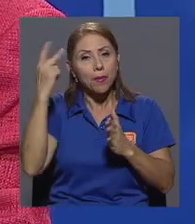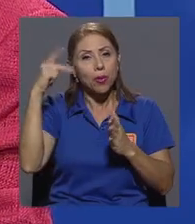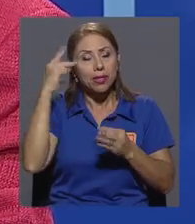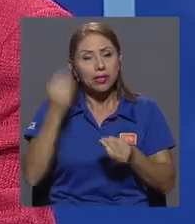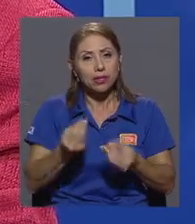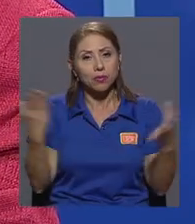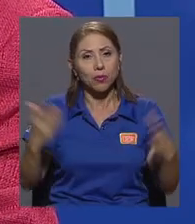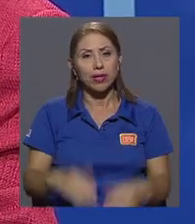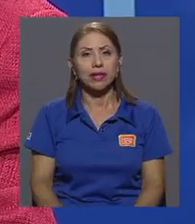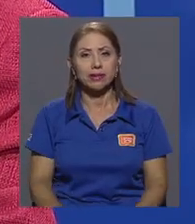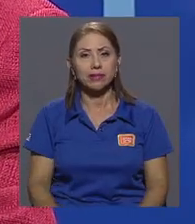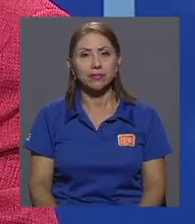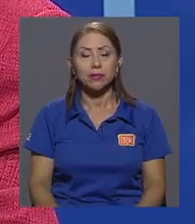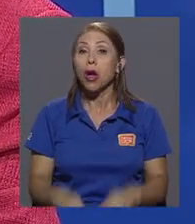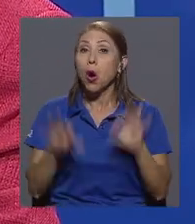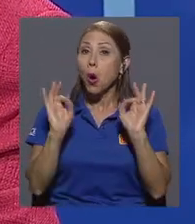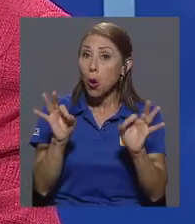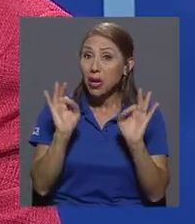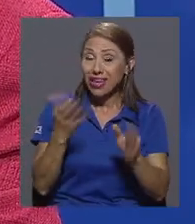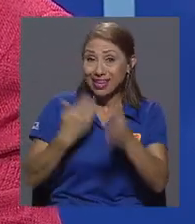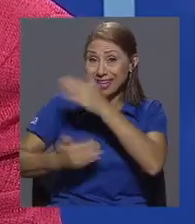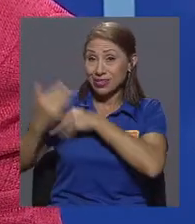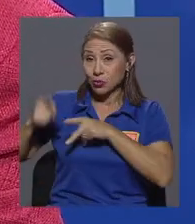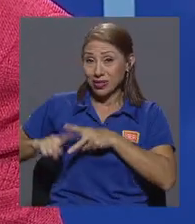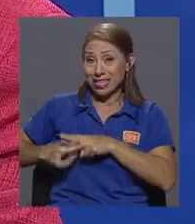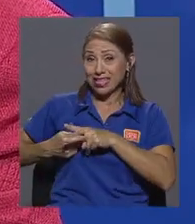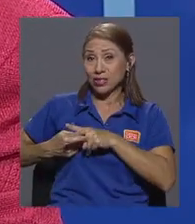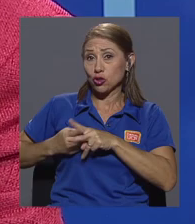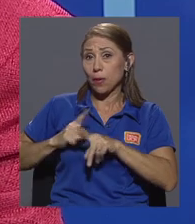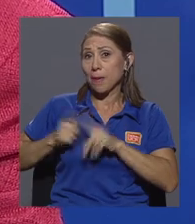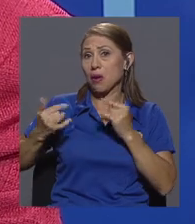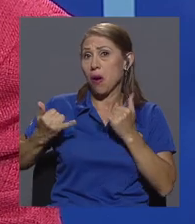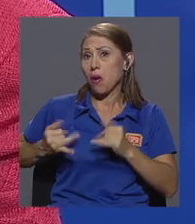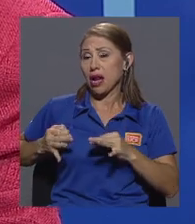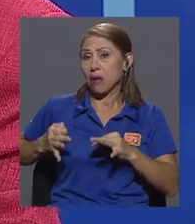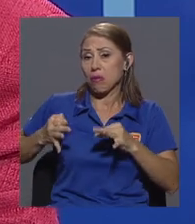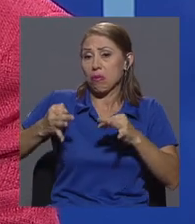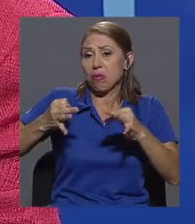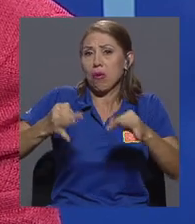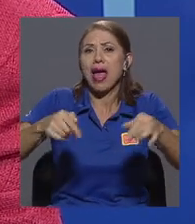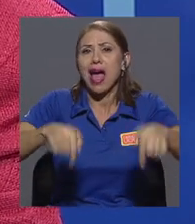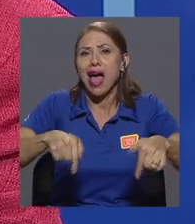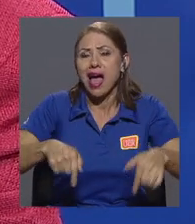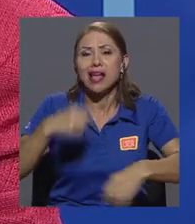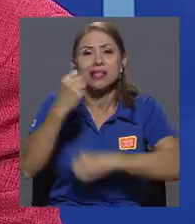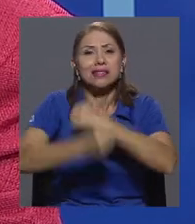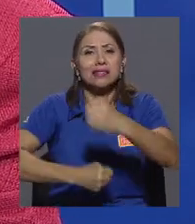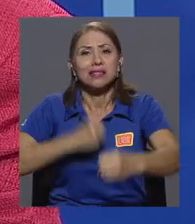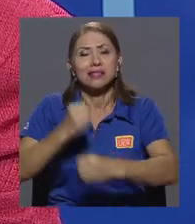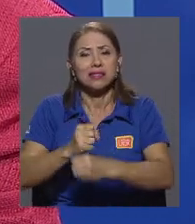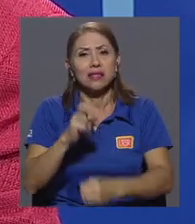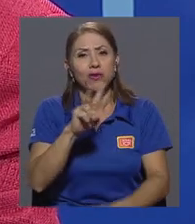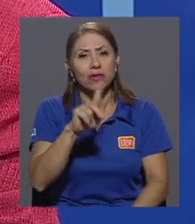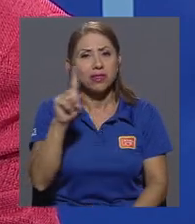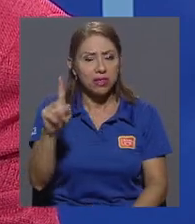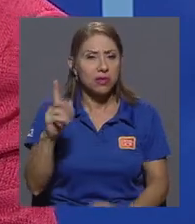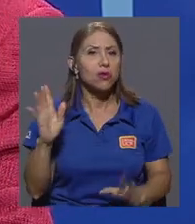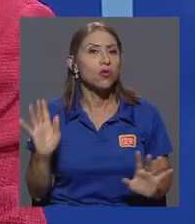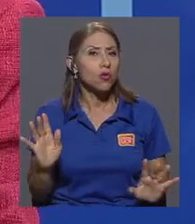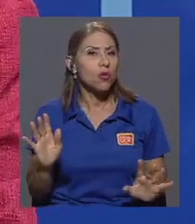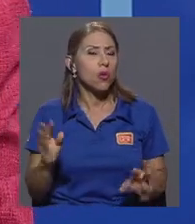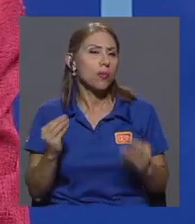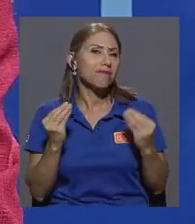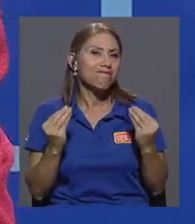en sus inicios pero traigamos lo digamos ahora estamos viviendo un siglo 21 y podría decir yo